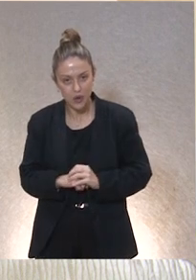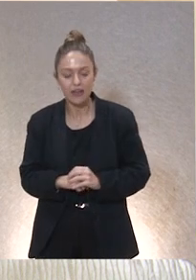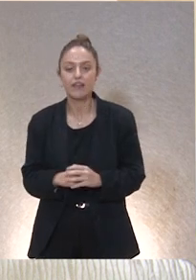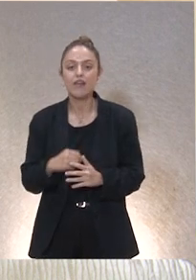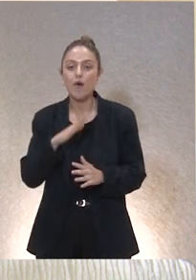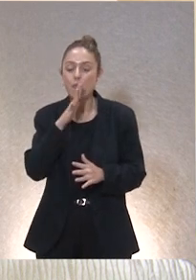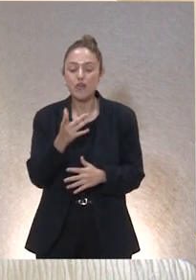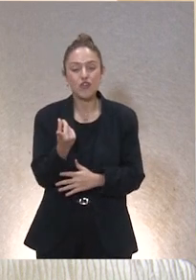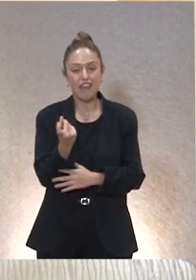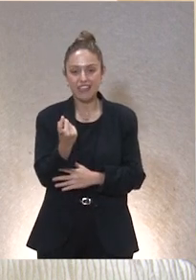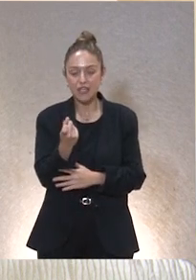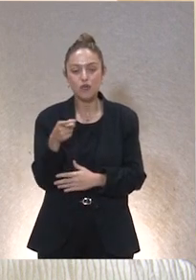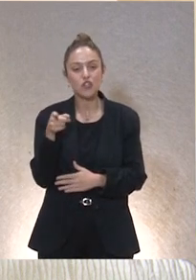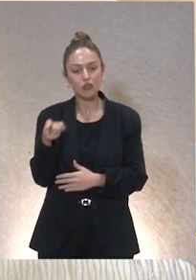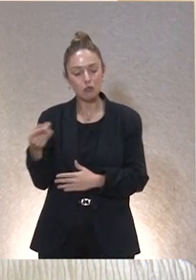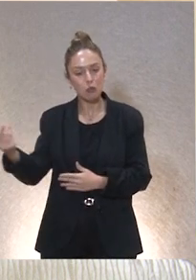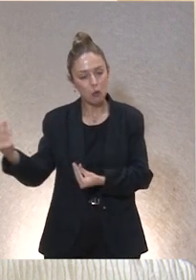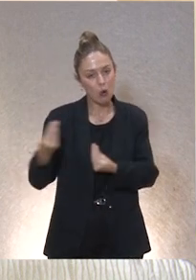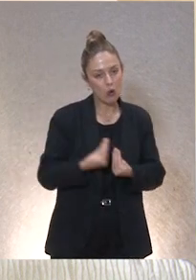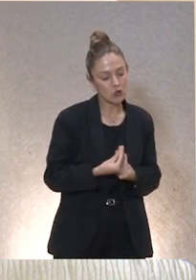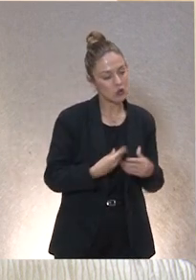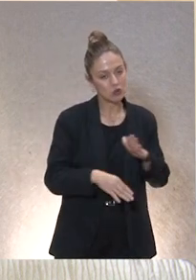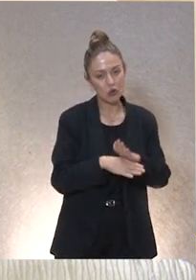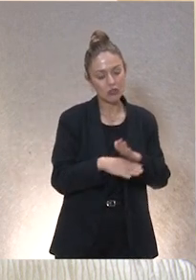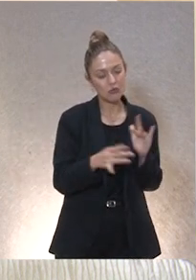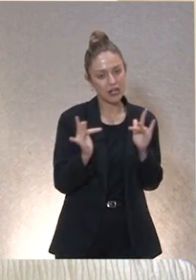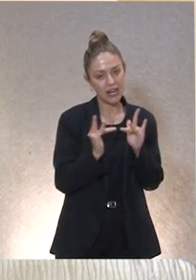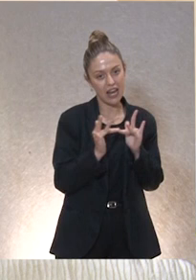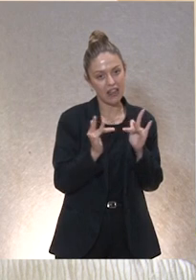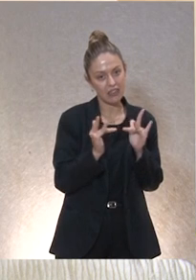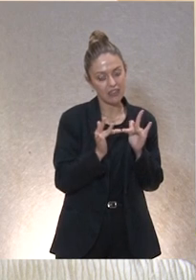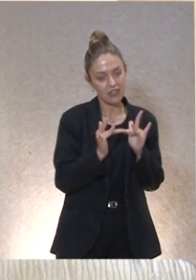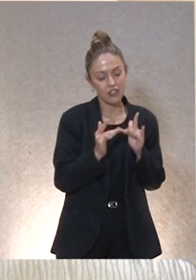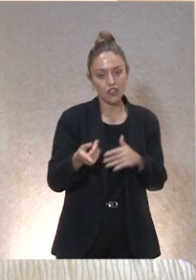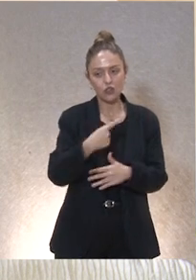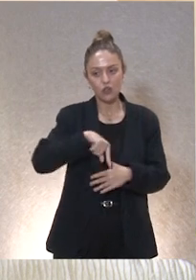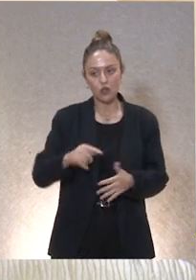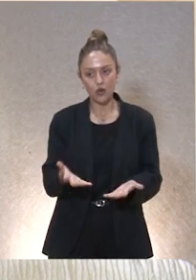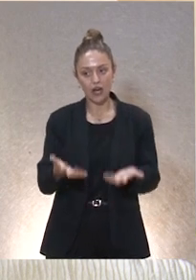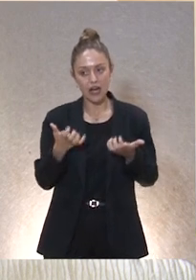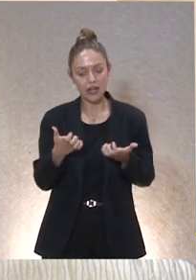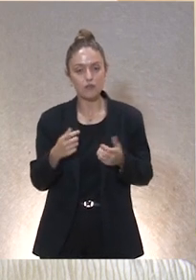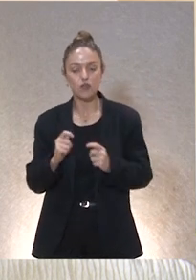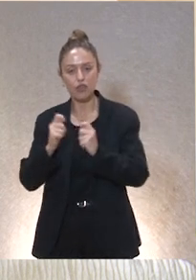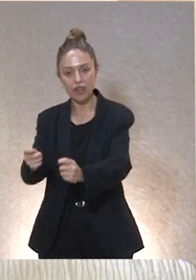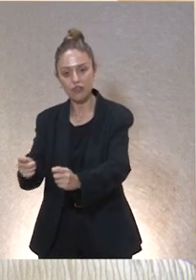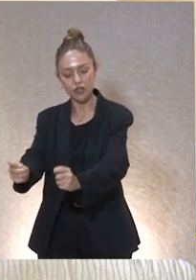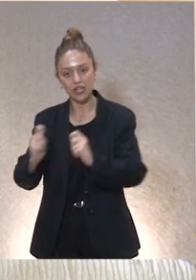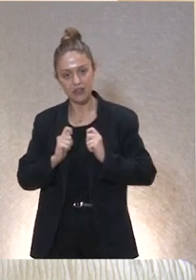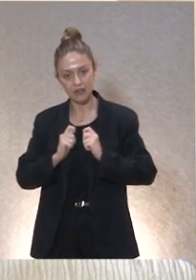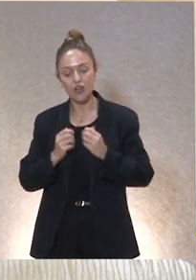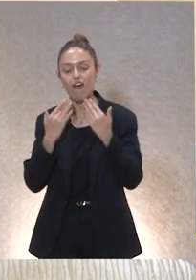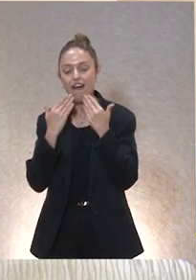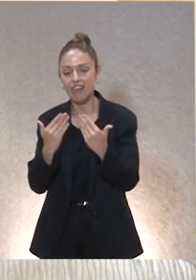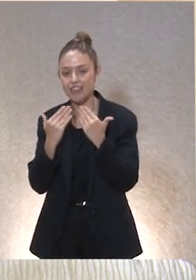que te necesitamos que continúes con nosotros en esa relación en la que todos ganamos dando y recibiendo Gracias